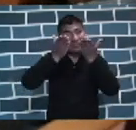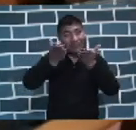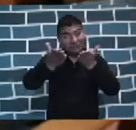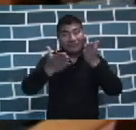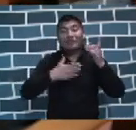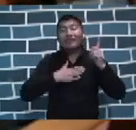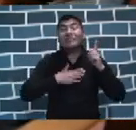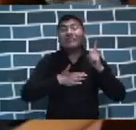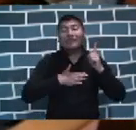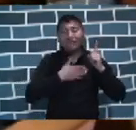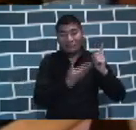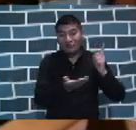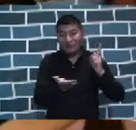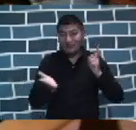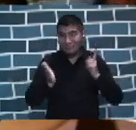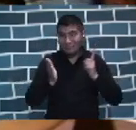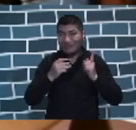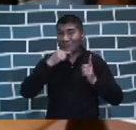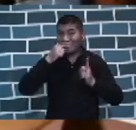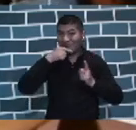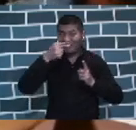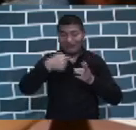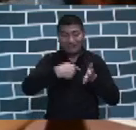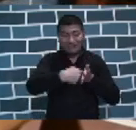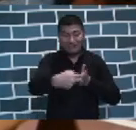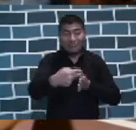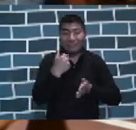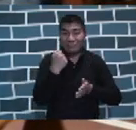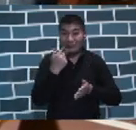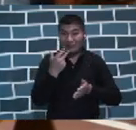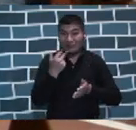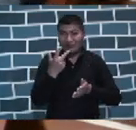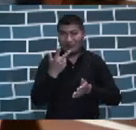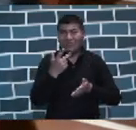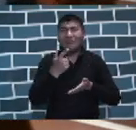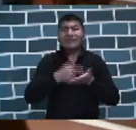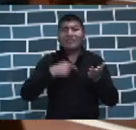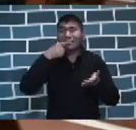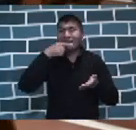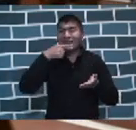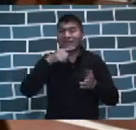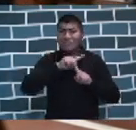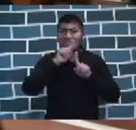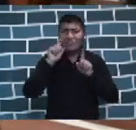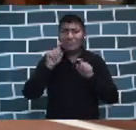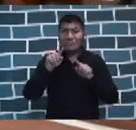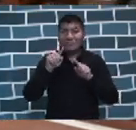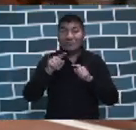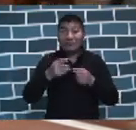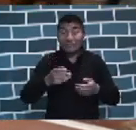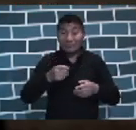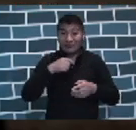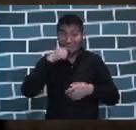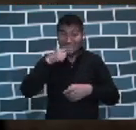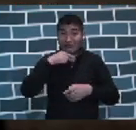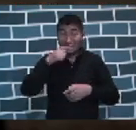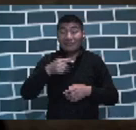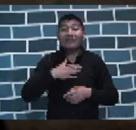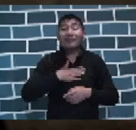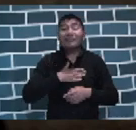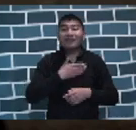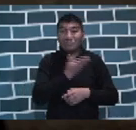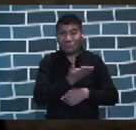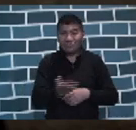mío insiste el versículo 13 que nos dirá les dirá de lo mío